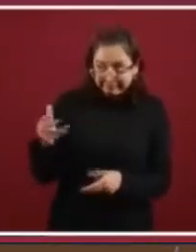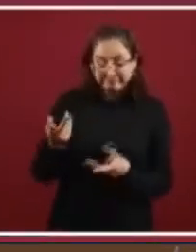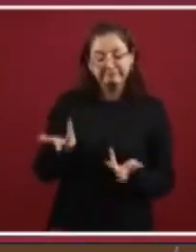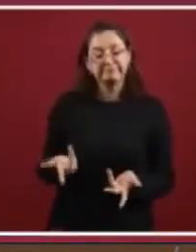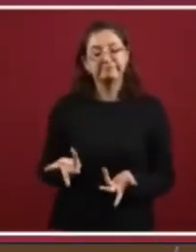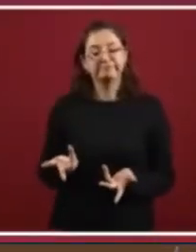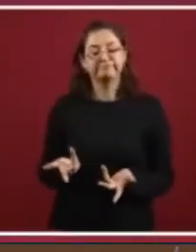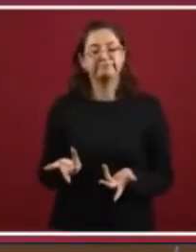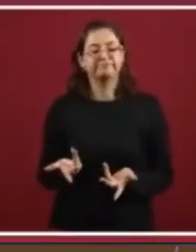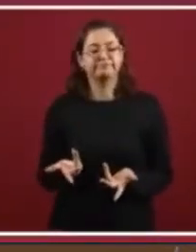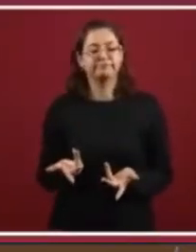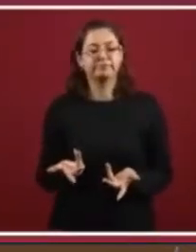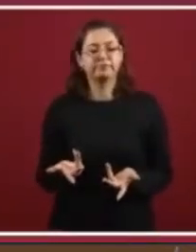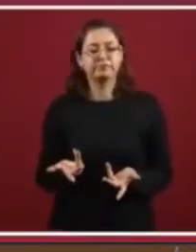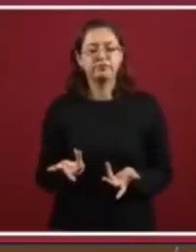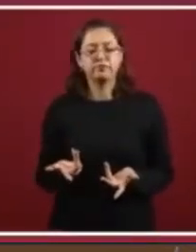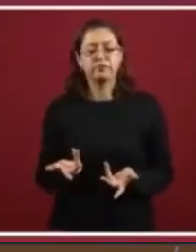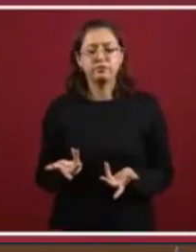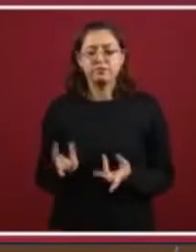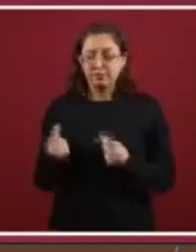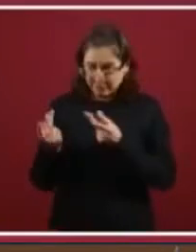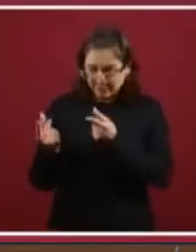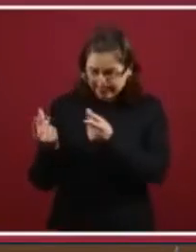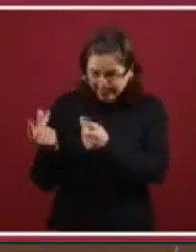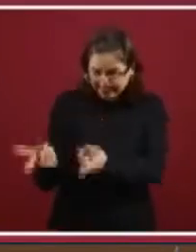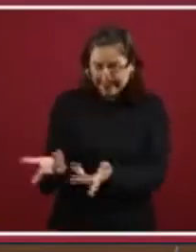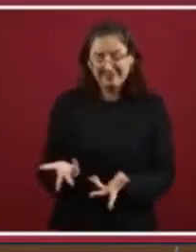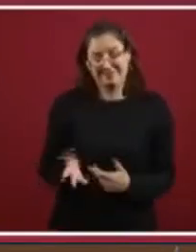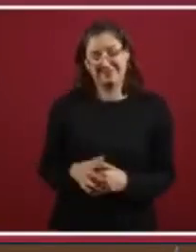en actúa